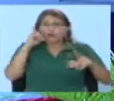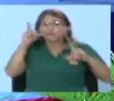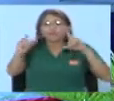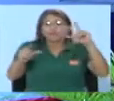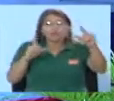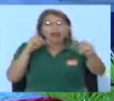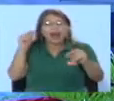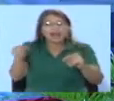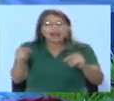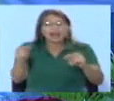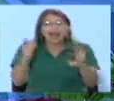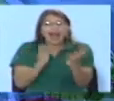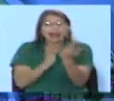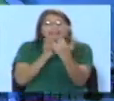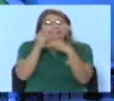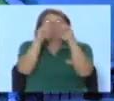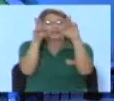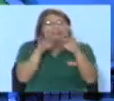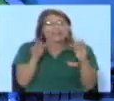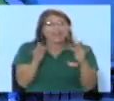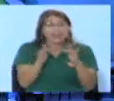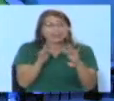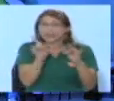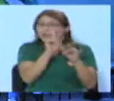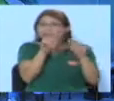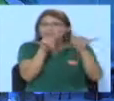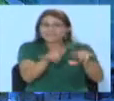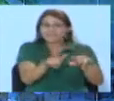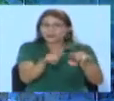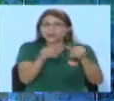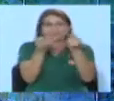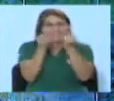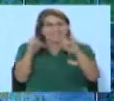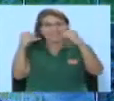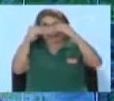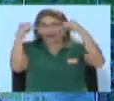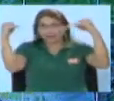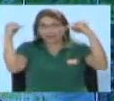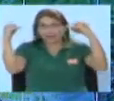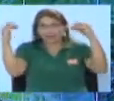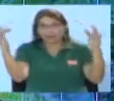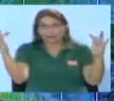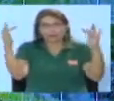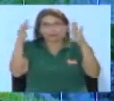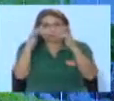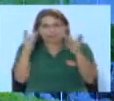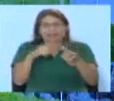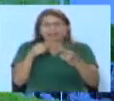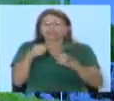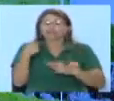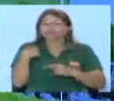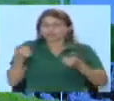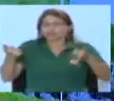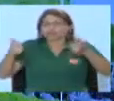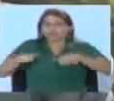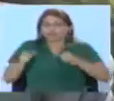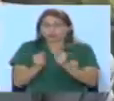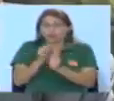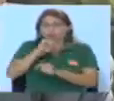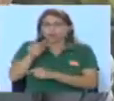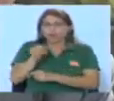es inalámbrico, no es internet fijo. Entonces definitivamente coincido con Juan Manuel, el